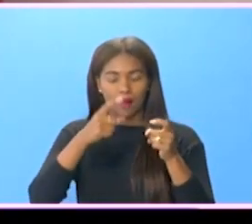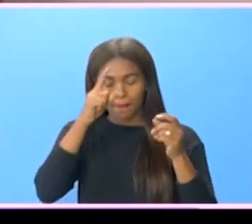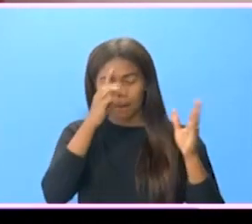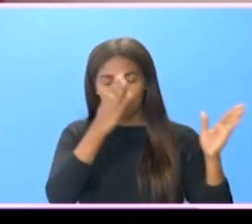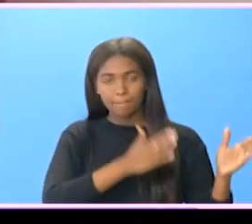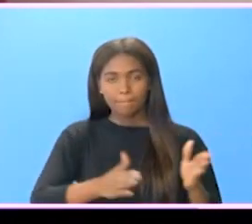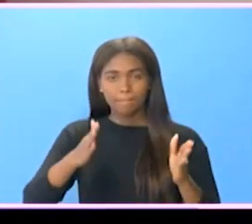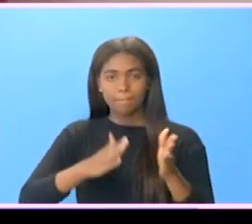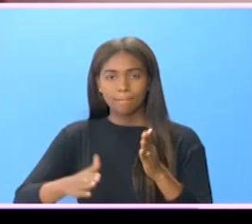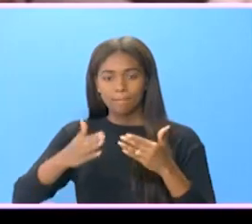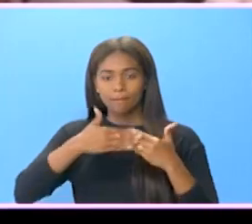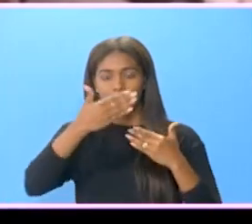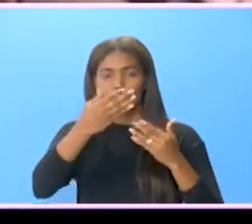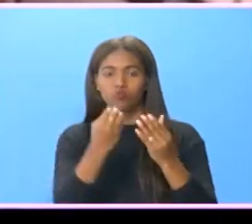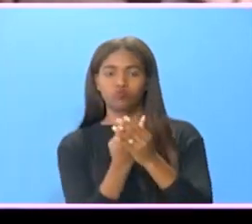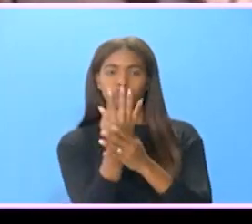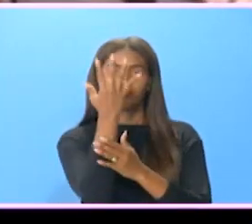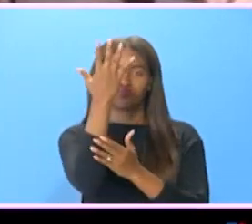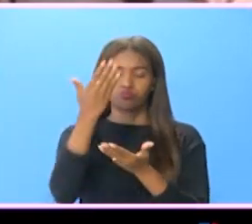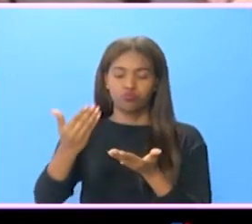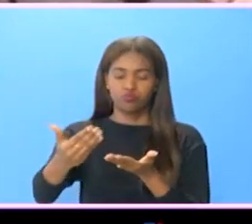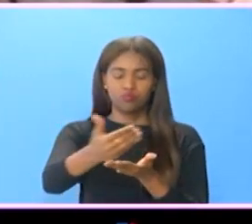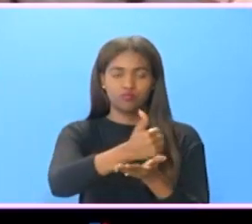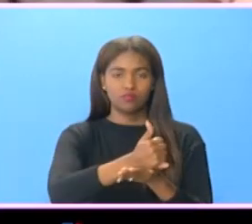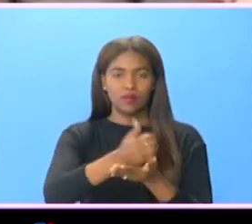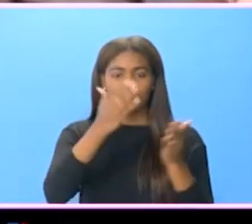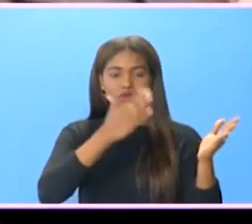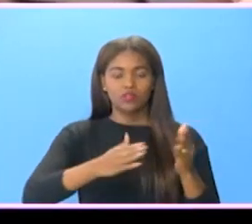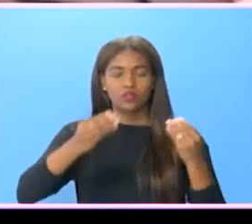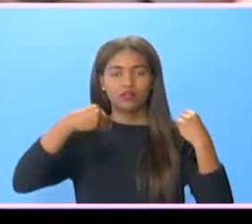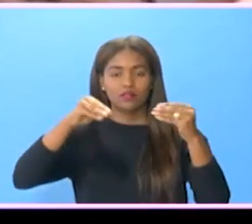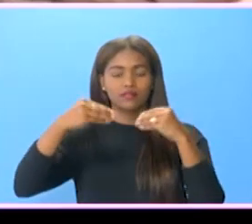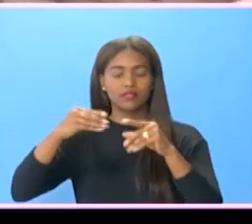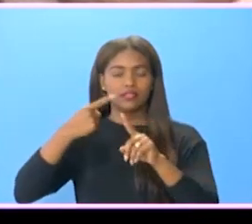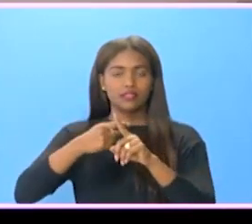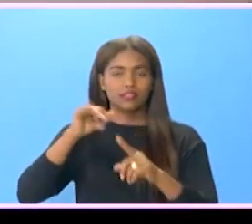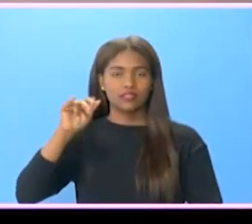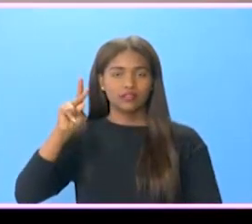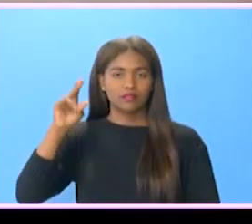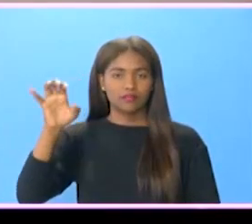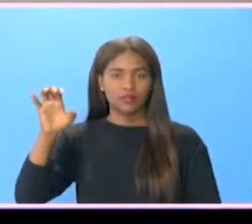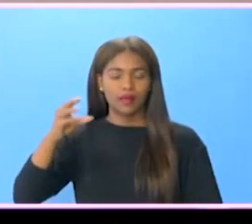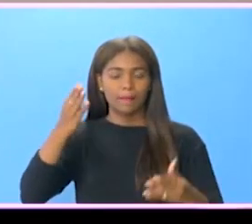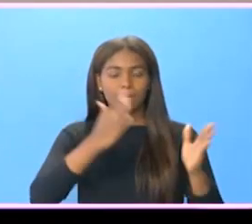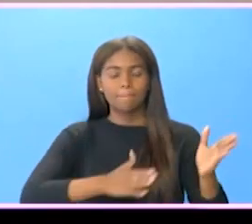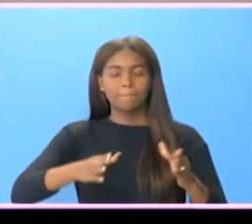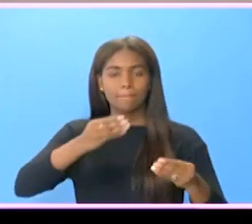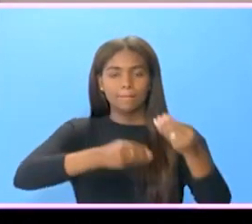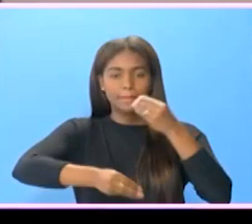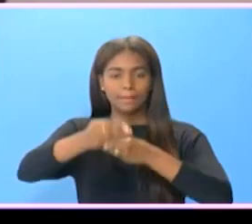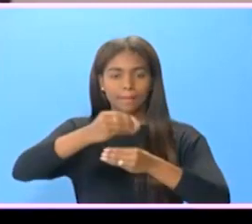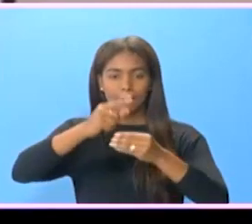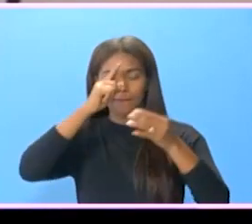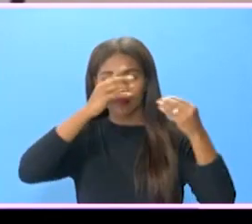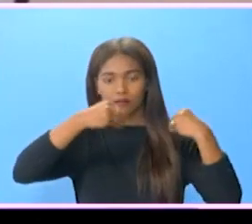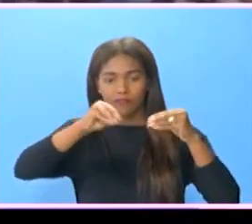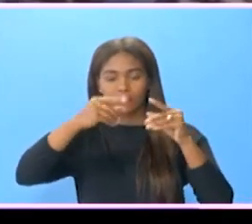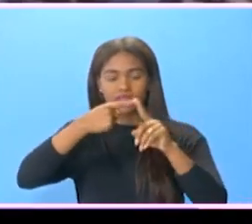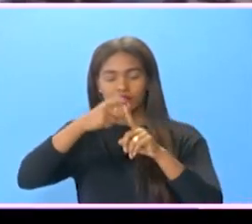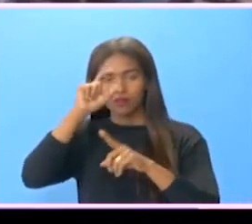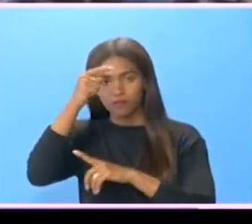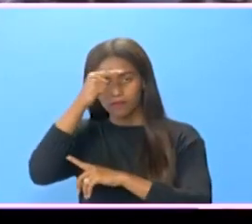proceso de post cosecha, proceso de comercialización del INESPRE, proceso de comercialización como proveedor del